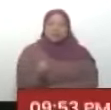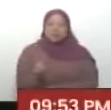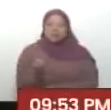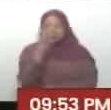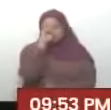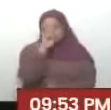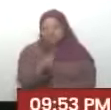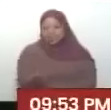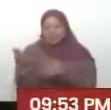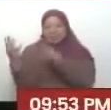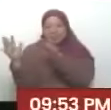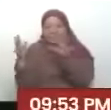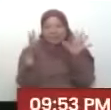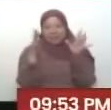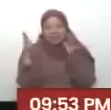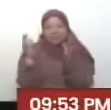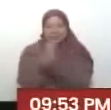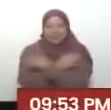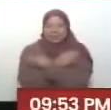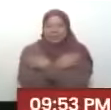¡Hágalo! ¡Un aplauso!